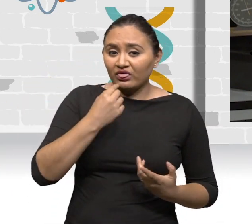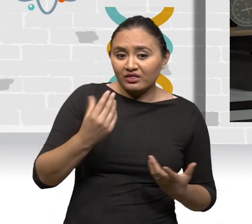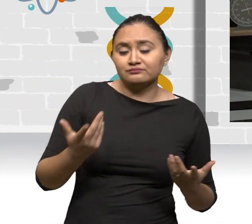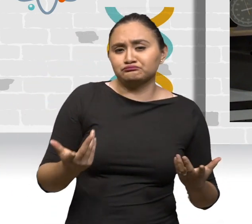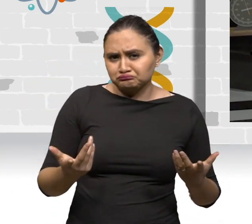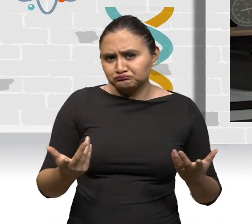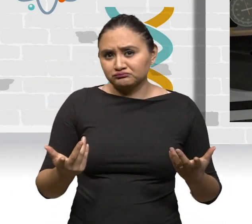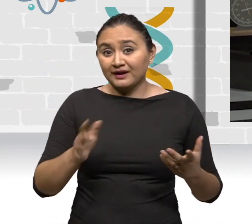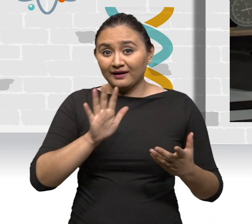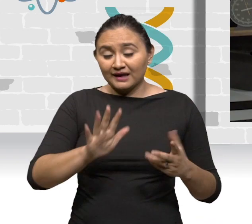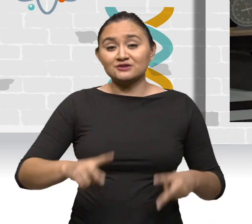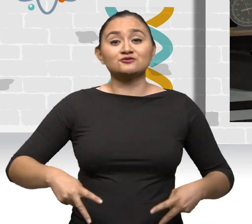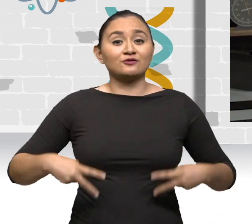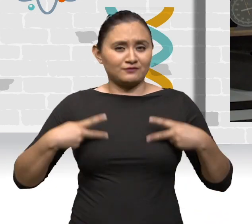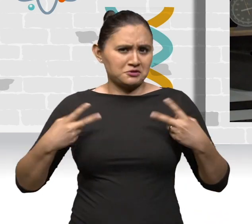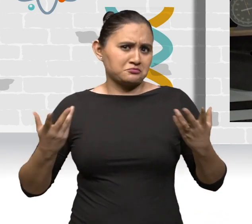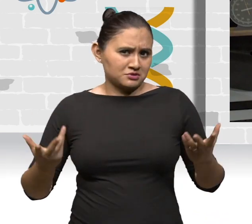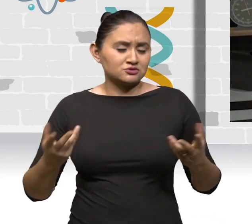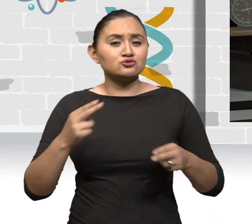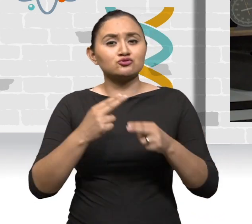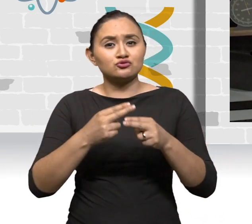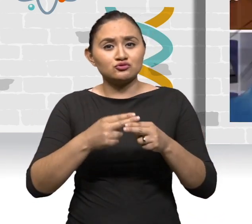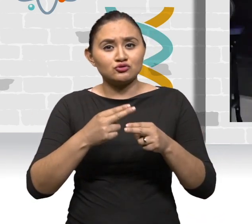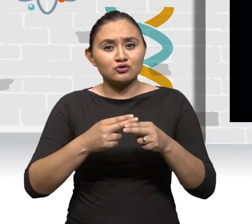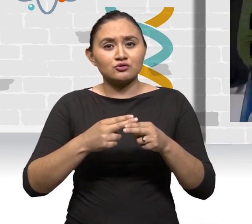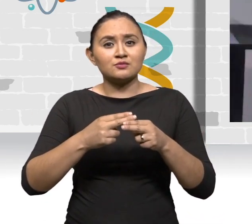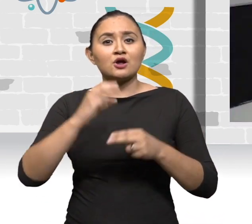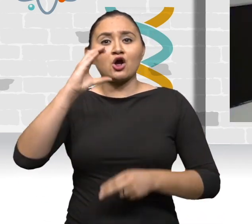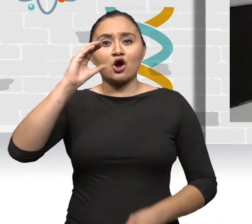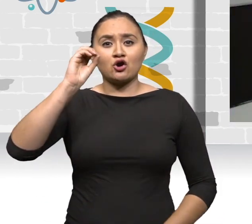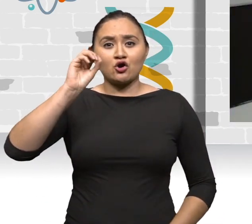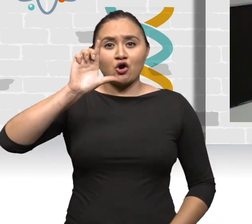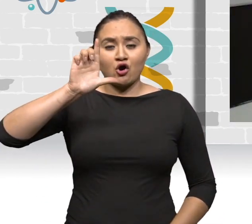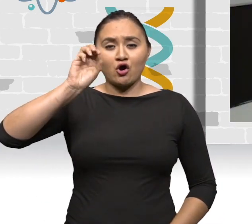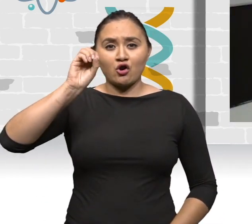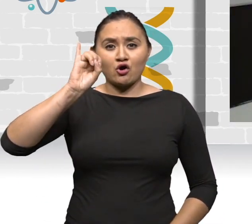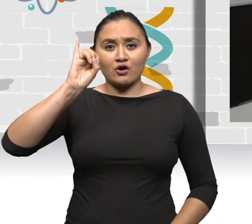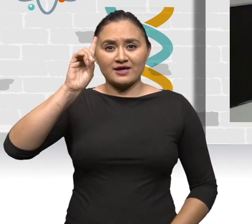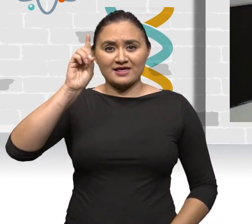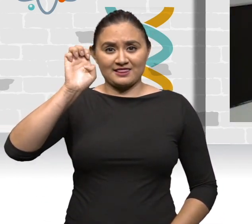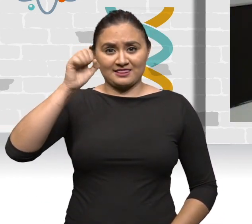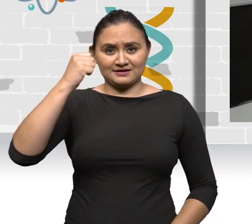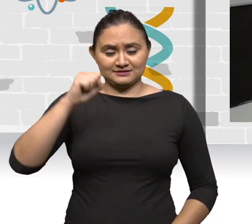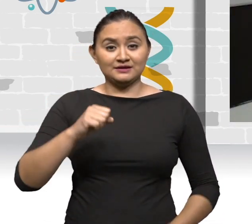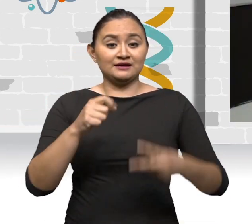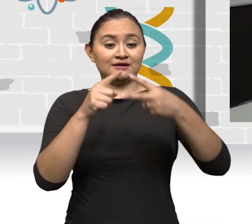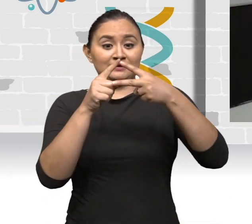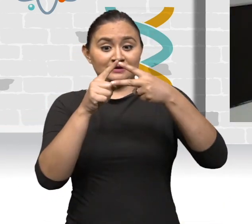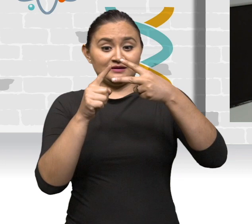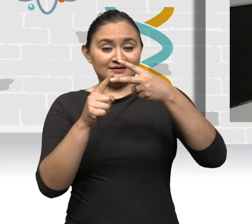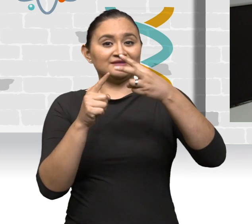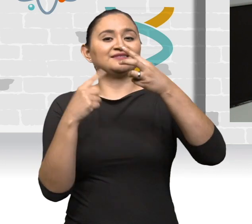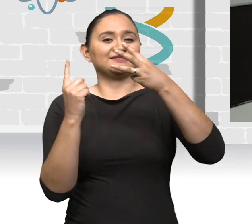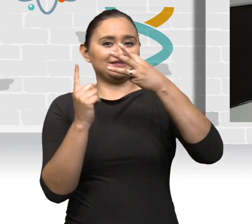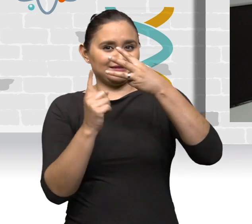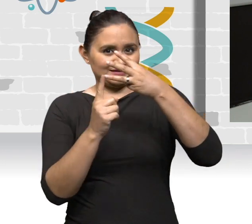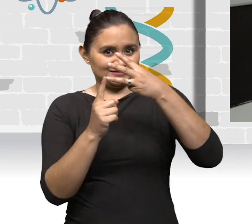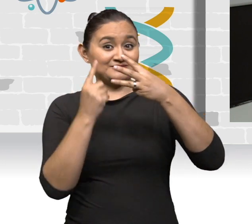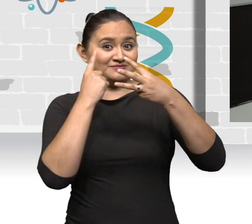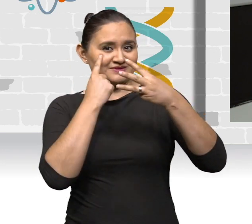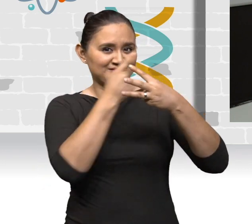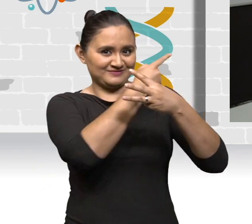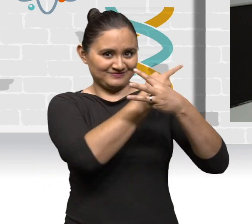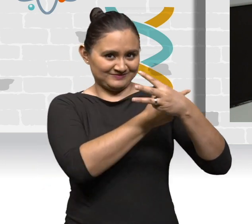sustancias que encontramos en nuestra vida cotidiana son suspensiones o coloides. Existen tres tipos de dispersiones que se estudian en la química, las